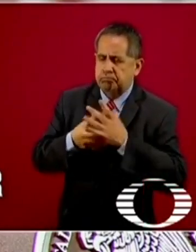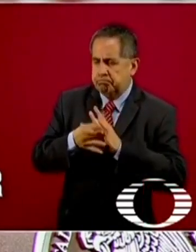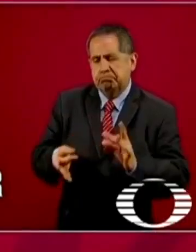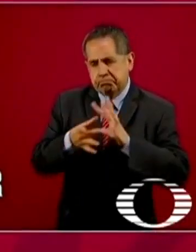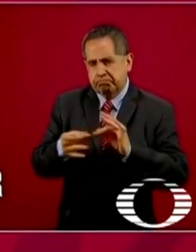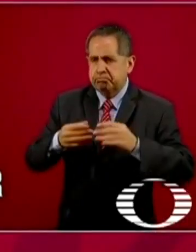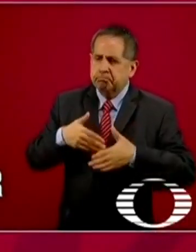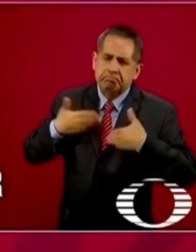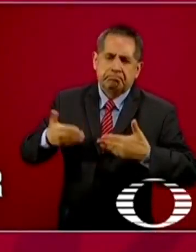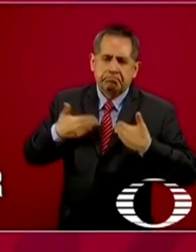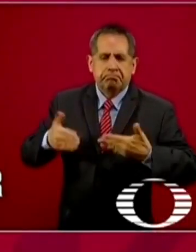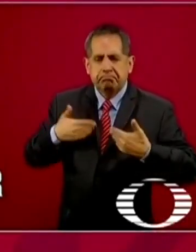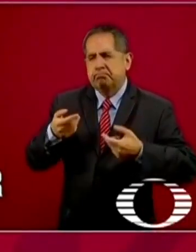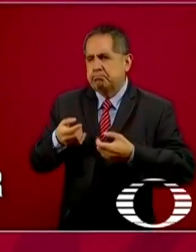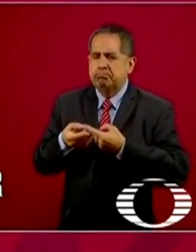tiene que